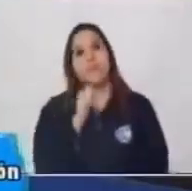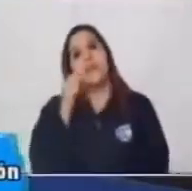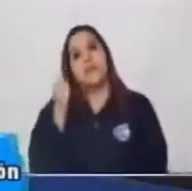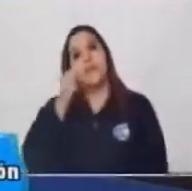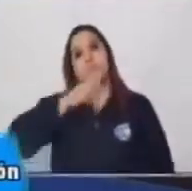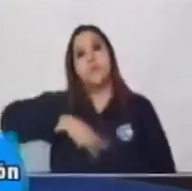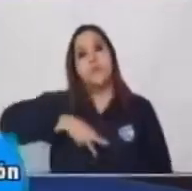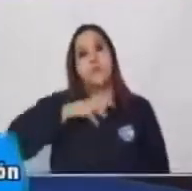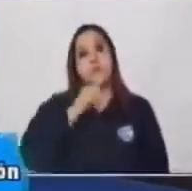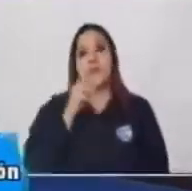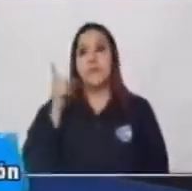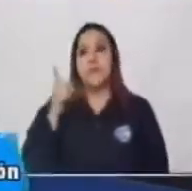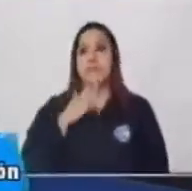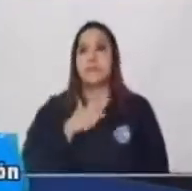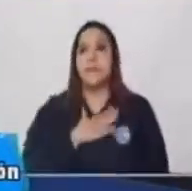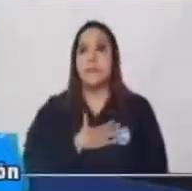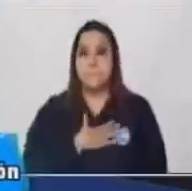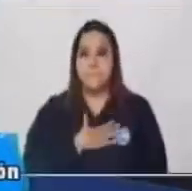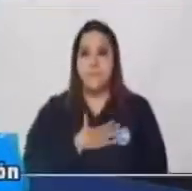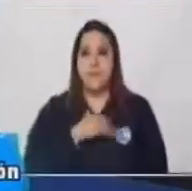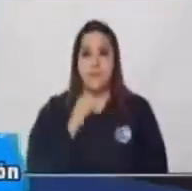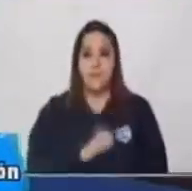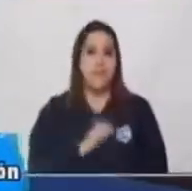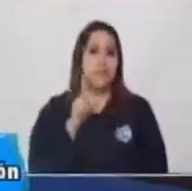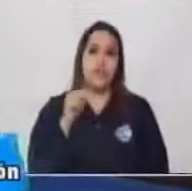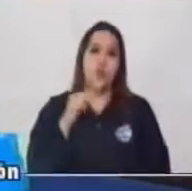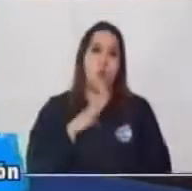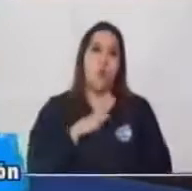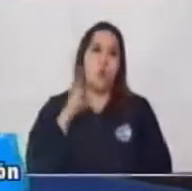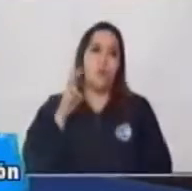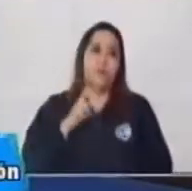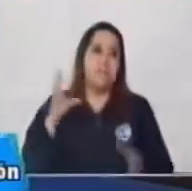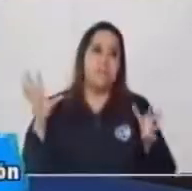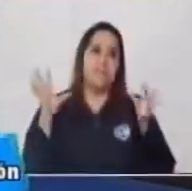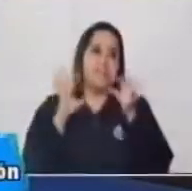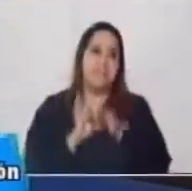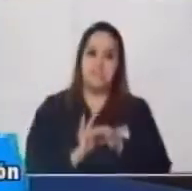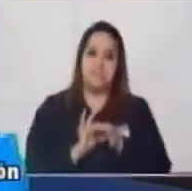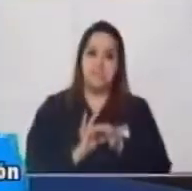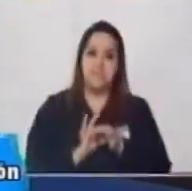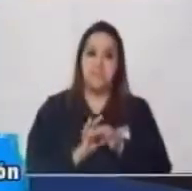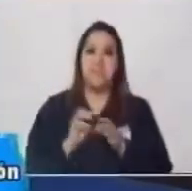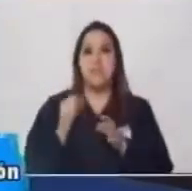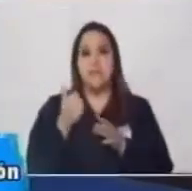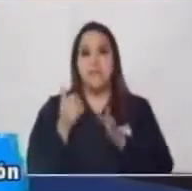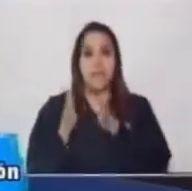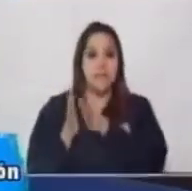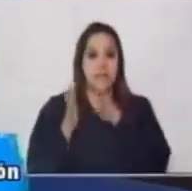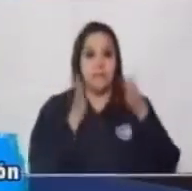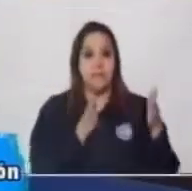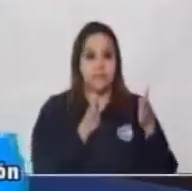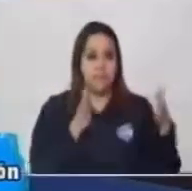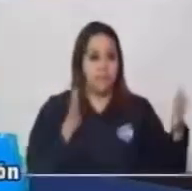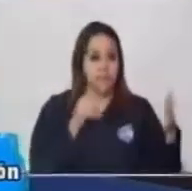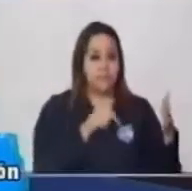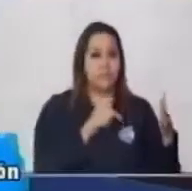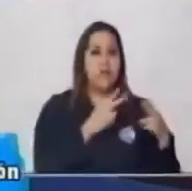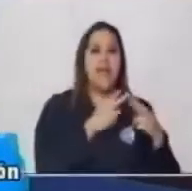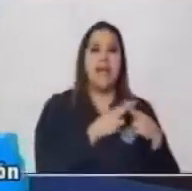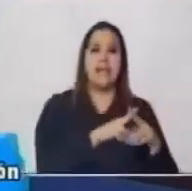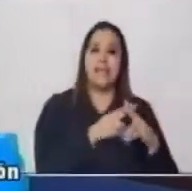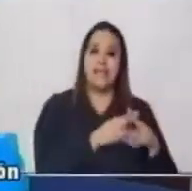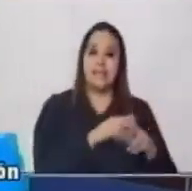ser un modificador directo porque no necesita ningún enlace. ¿Te recuerdas que nos sobró la otra parte de la oración? Arregla el